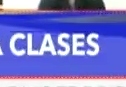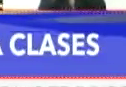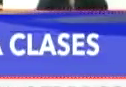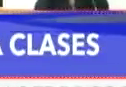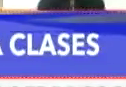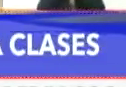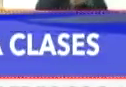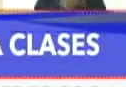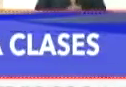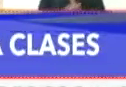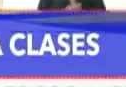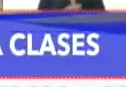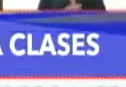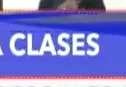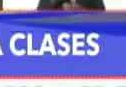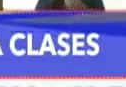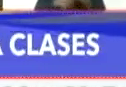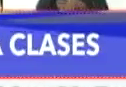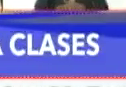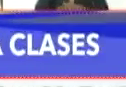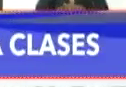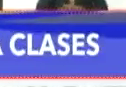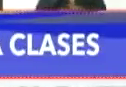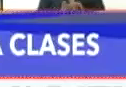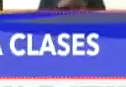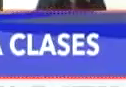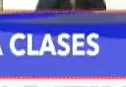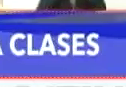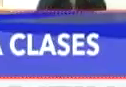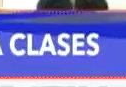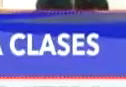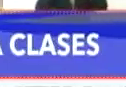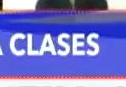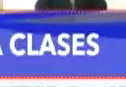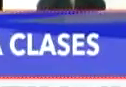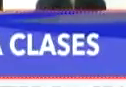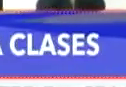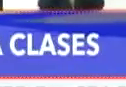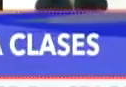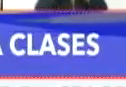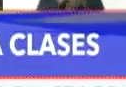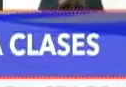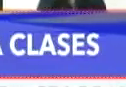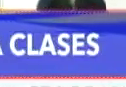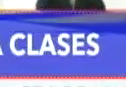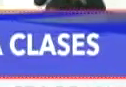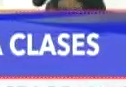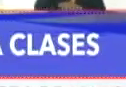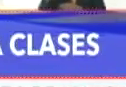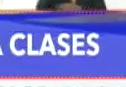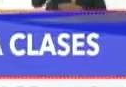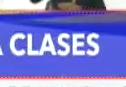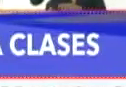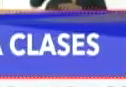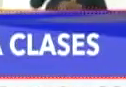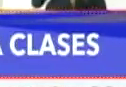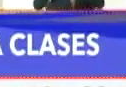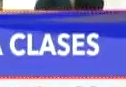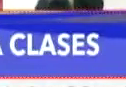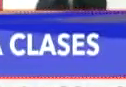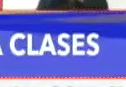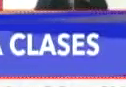correcto además tenemos gente en todo el país está distribuyendo fede